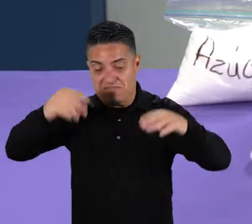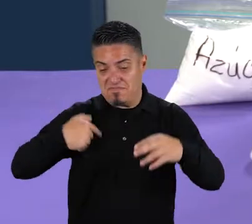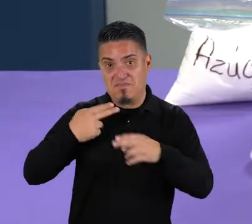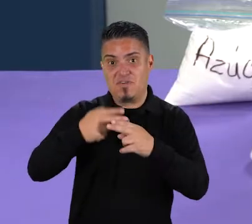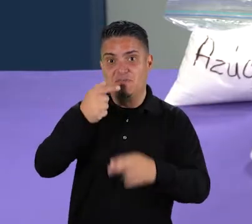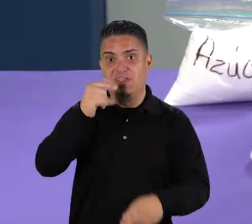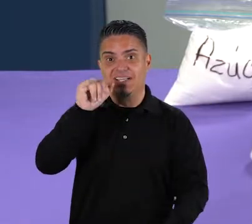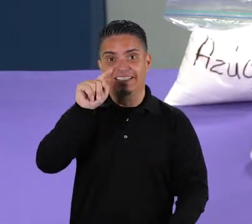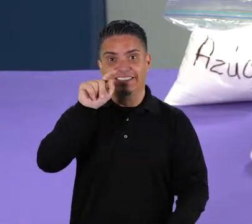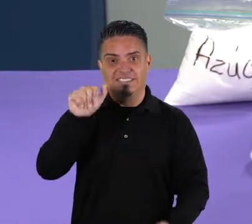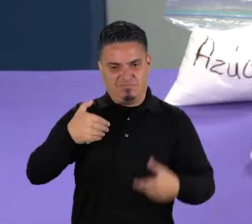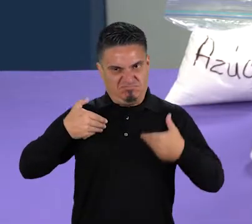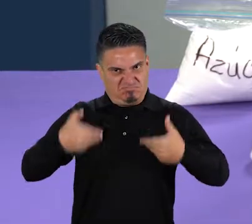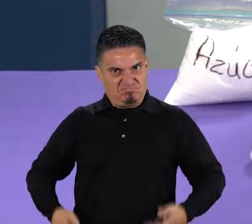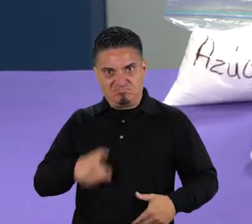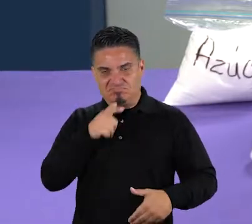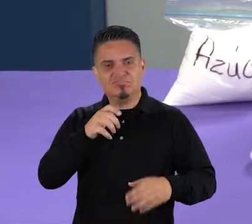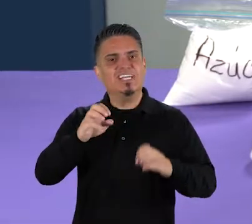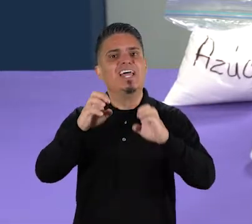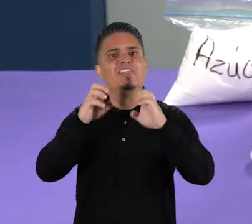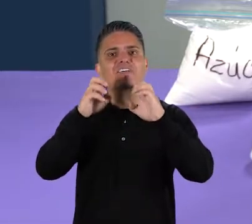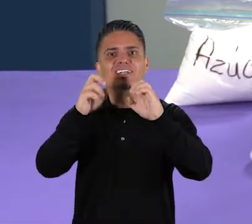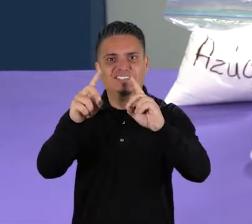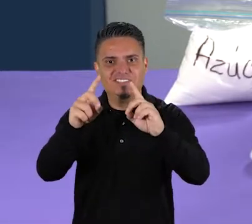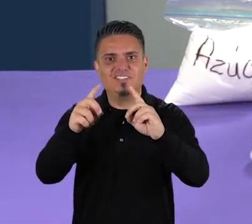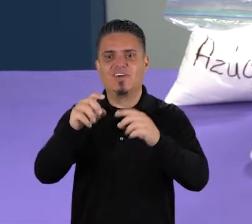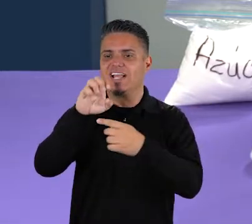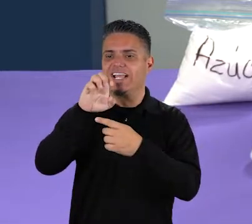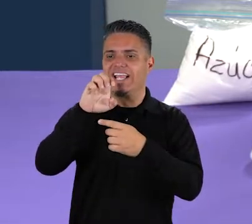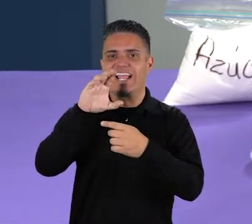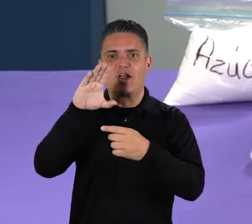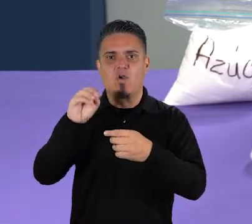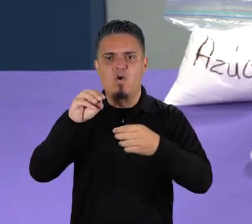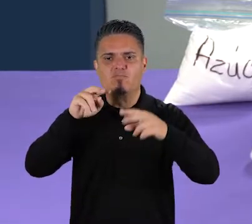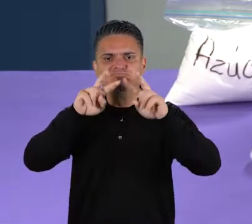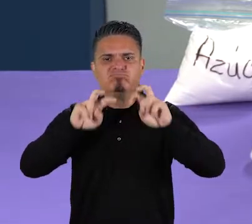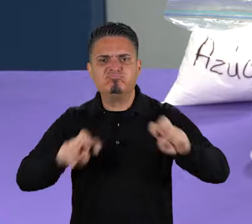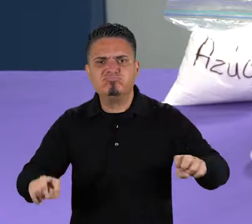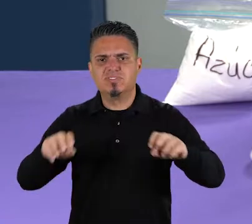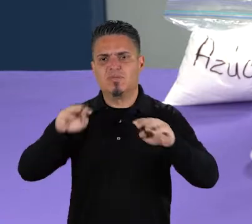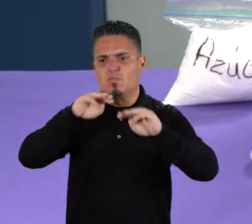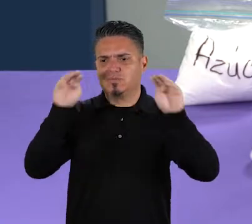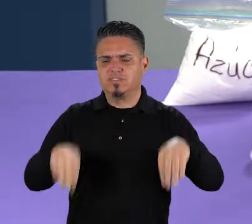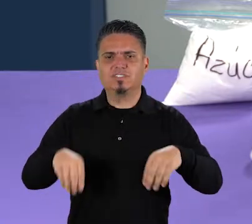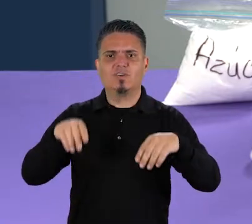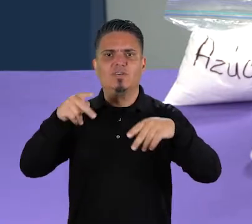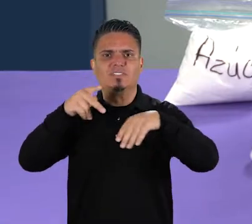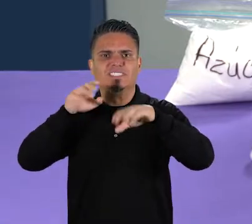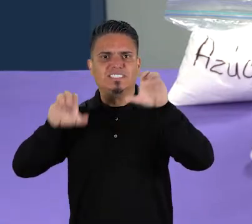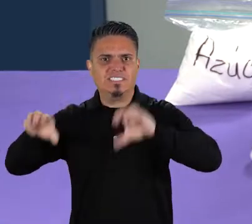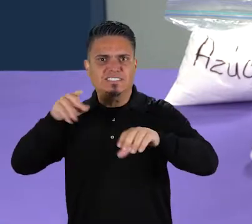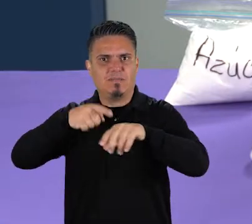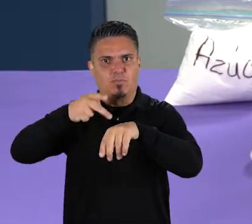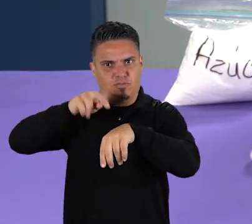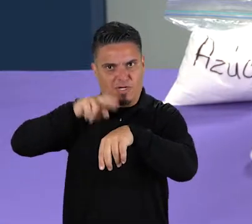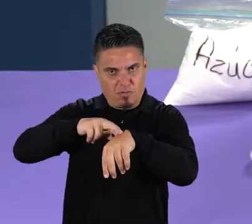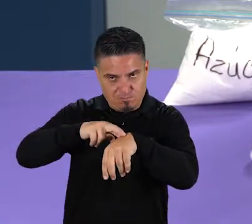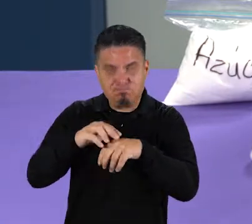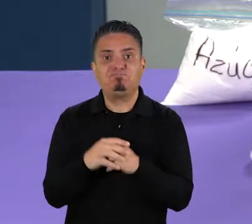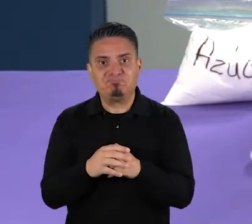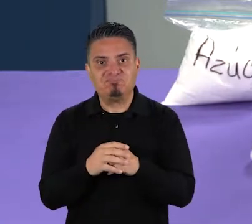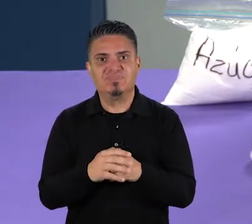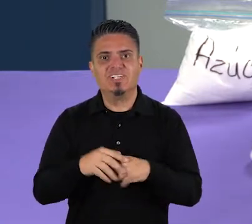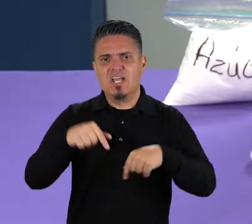Saludos, mi nombre es Jitza y soy educadora en el Eco Exploratorio Museo de Ciencias de Puerto Rico. Hoy les estaré hablando de la química de